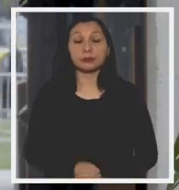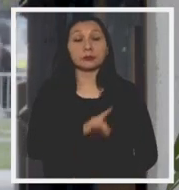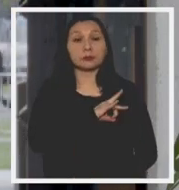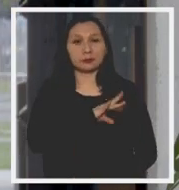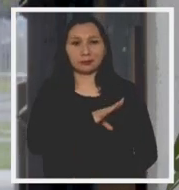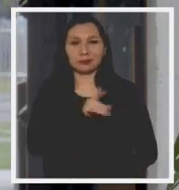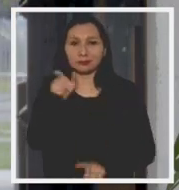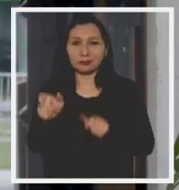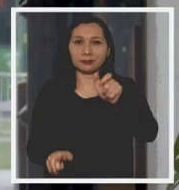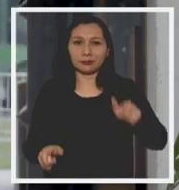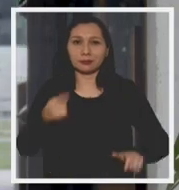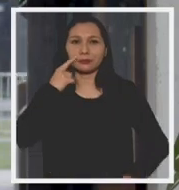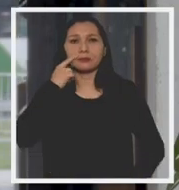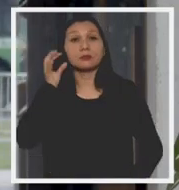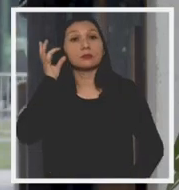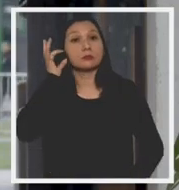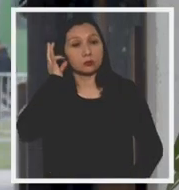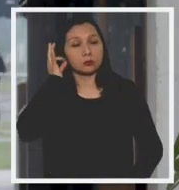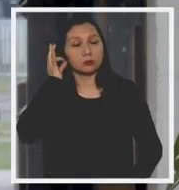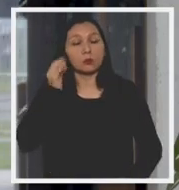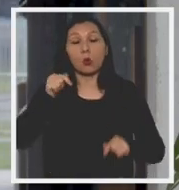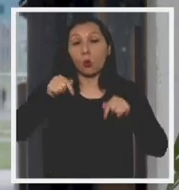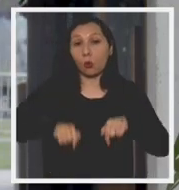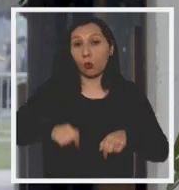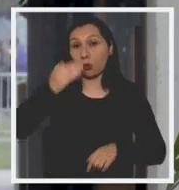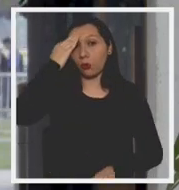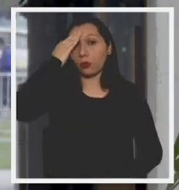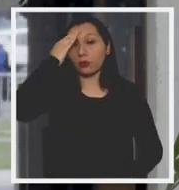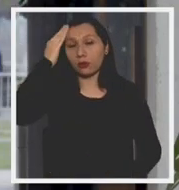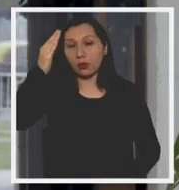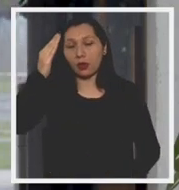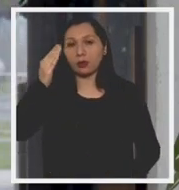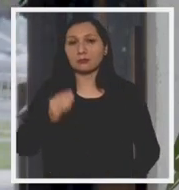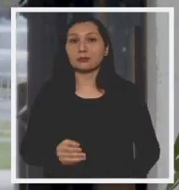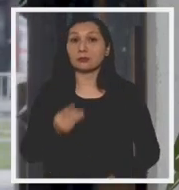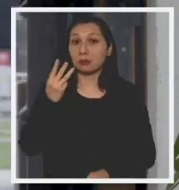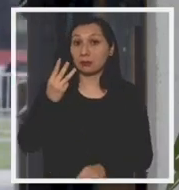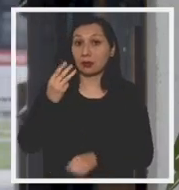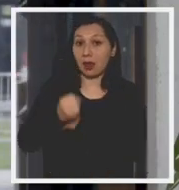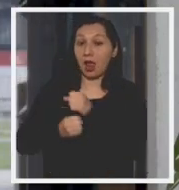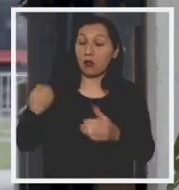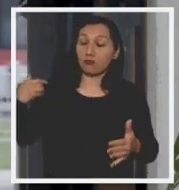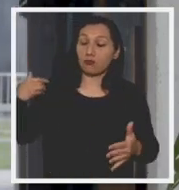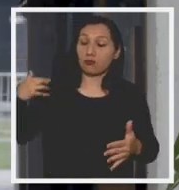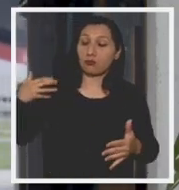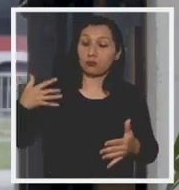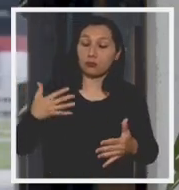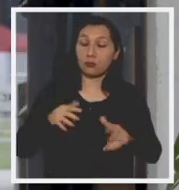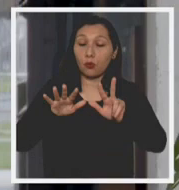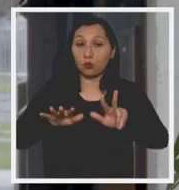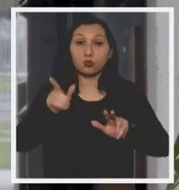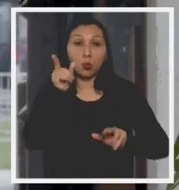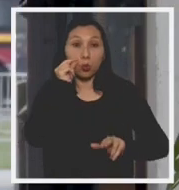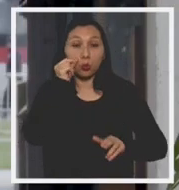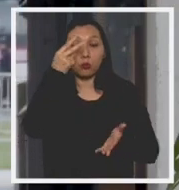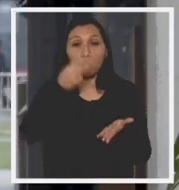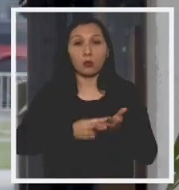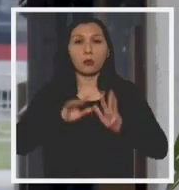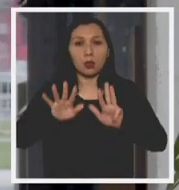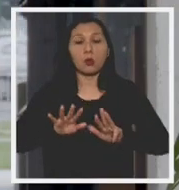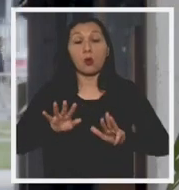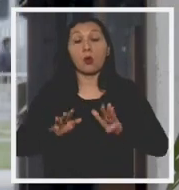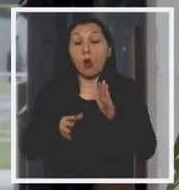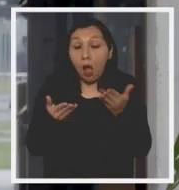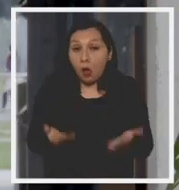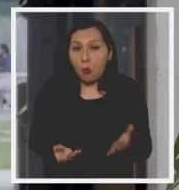Chilenos y chilenas, tenemos hoy, a 3 años del 18 de octubre del 2019, una